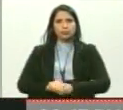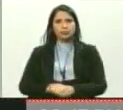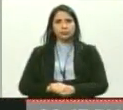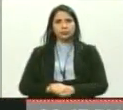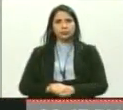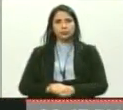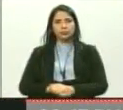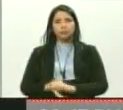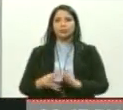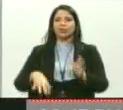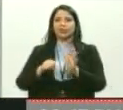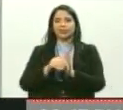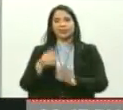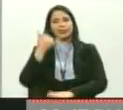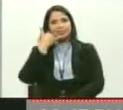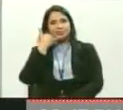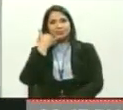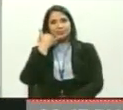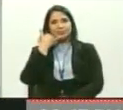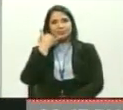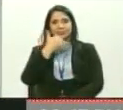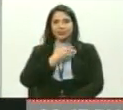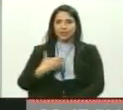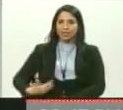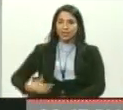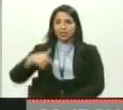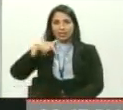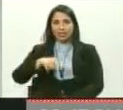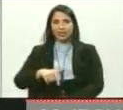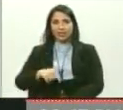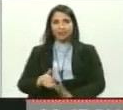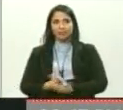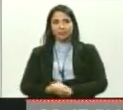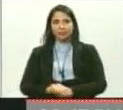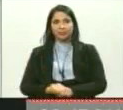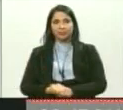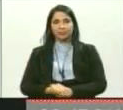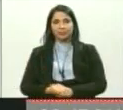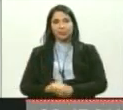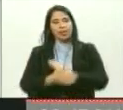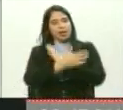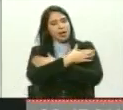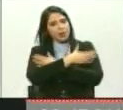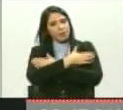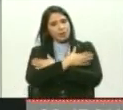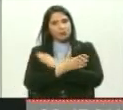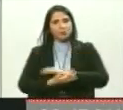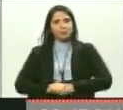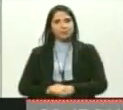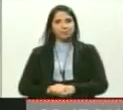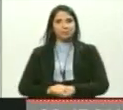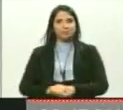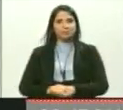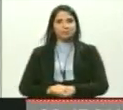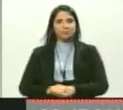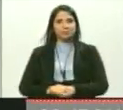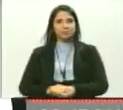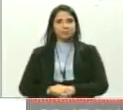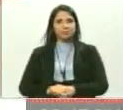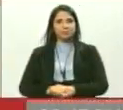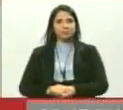otra vez y pongo al presidente acá para gracias, que continúe. Gracias, Silvia, un abrazo. Un abrazo, gracias, Dios compañera. Dado. Muchas gracias.